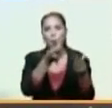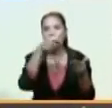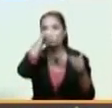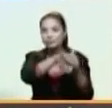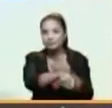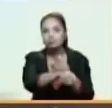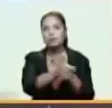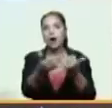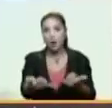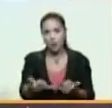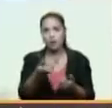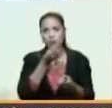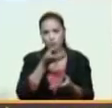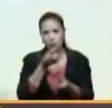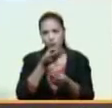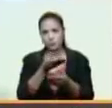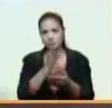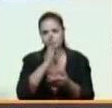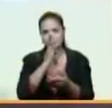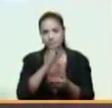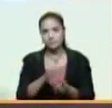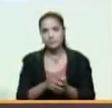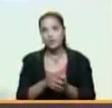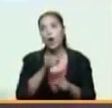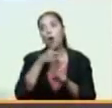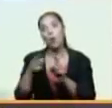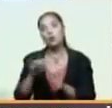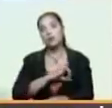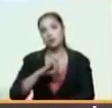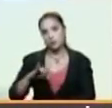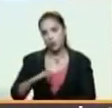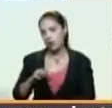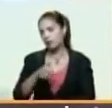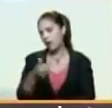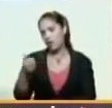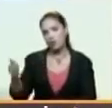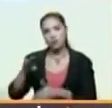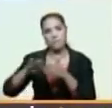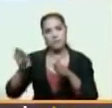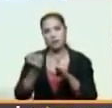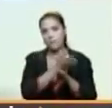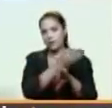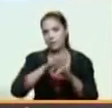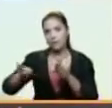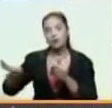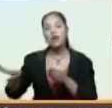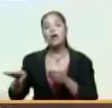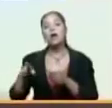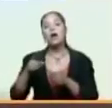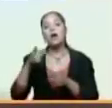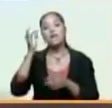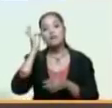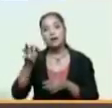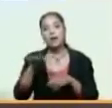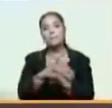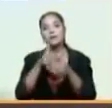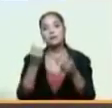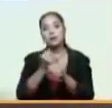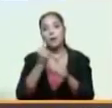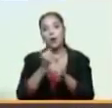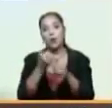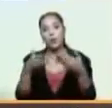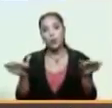cuentas que estoy aquí mencionando. Otras individualmente, como ya lo dije, la aperturaron fiscales del Ministerio